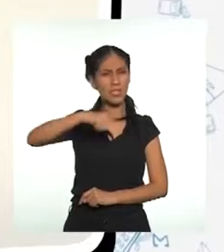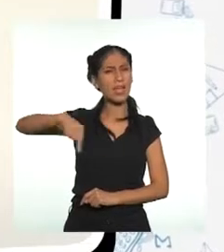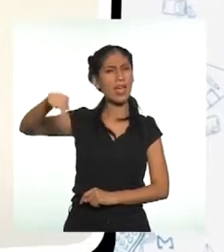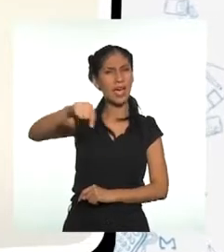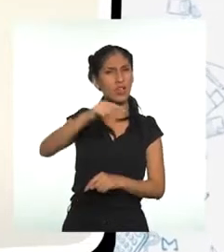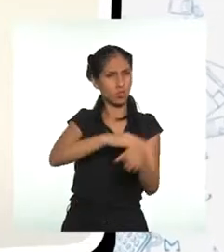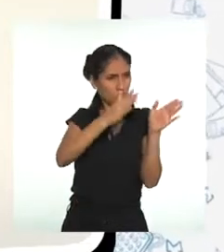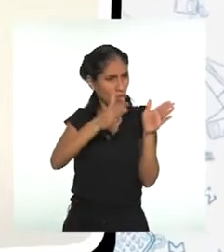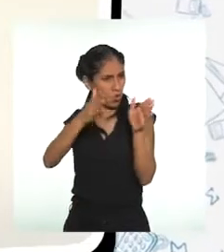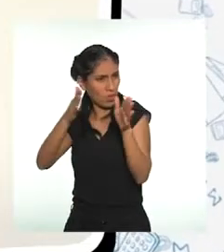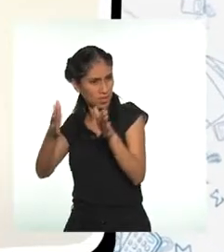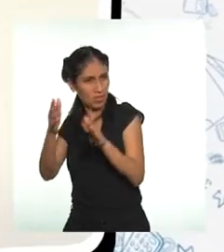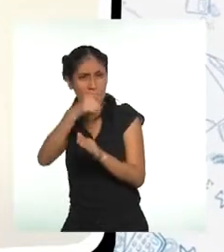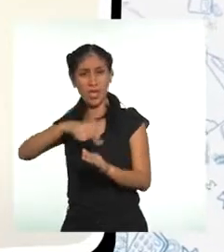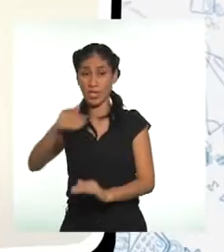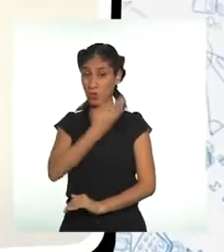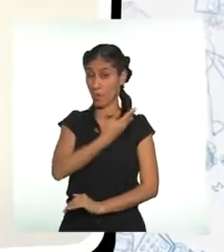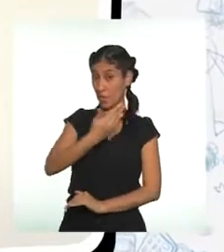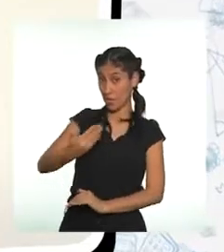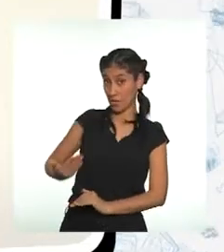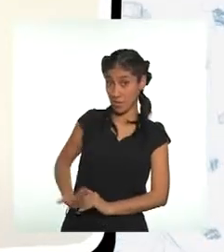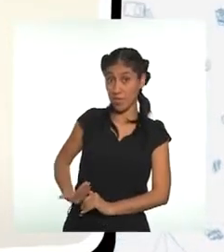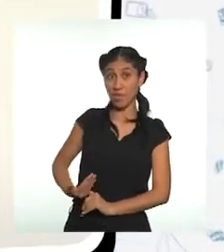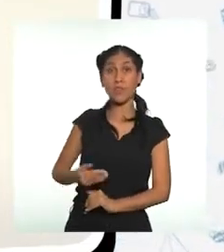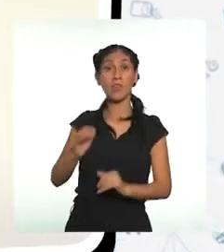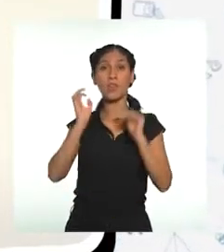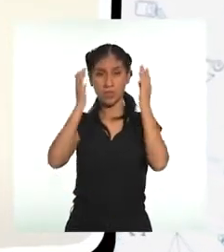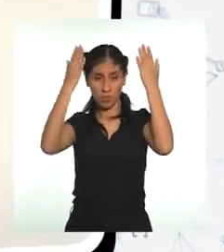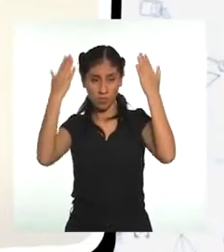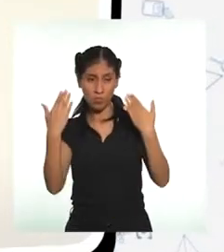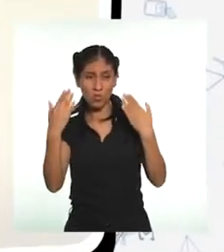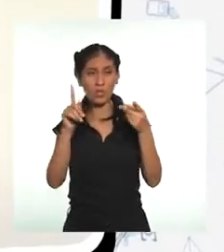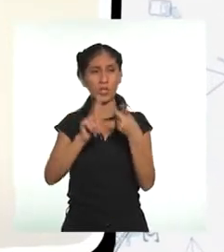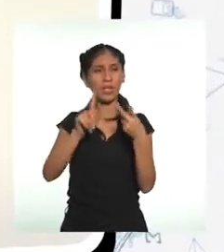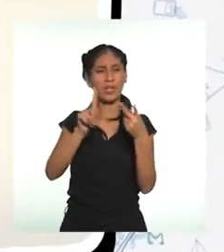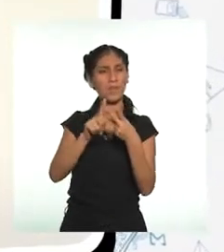pekenchiristi. Tatamalku, Mamataya.